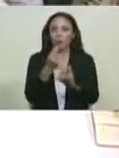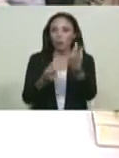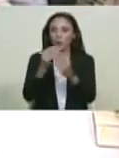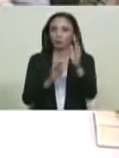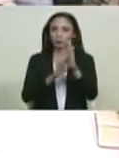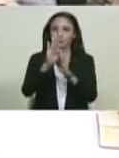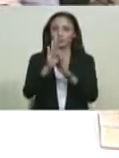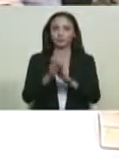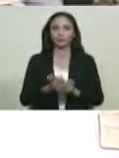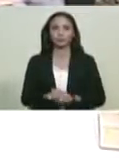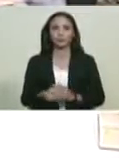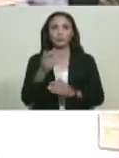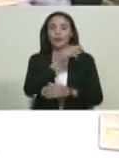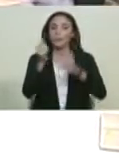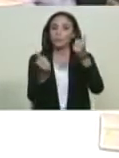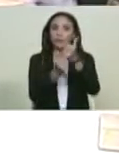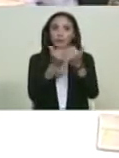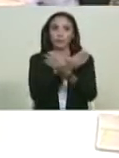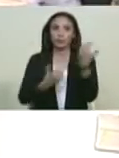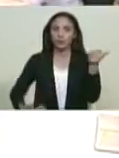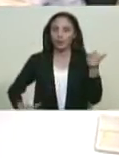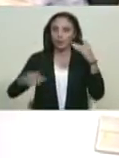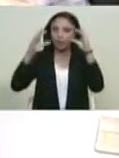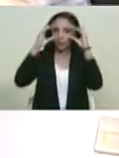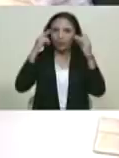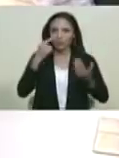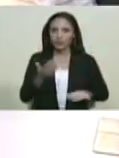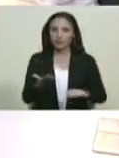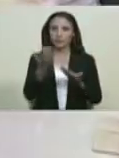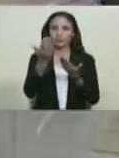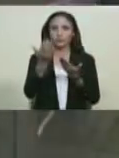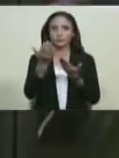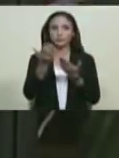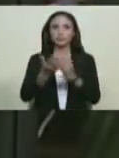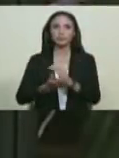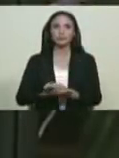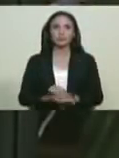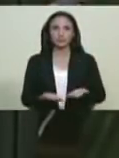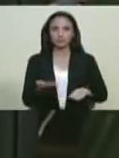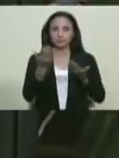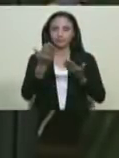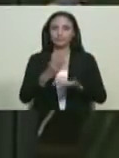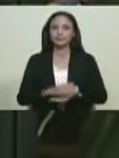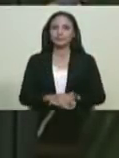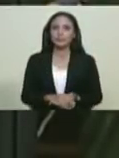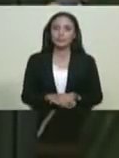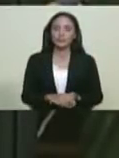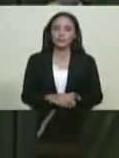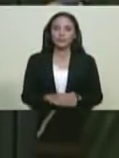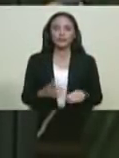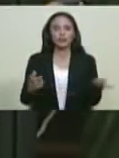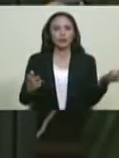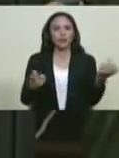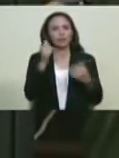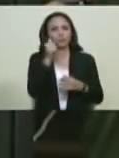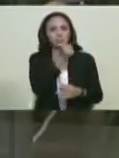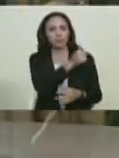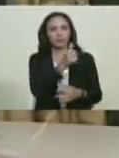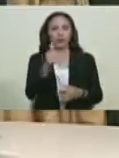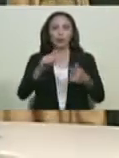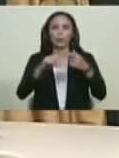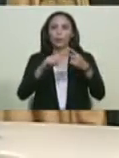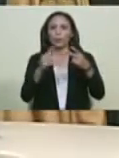a la vicepresidente ejecutiva doctora elsy rodríguez compañera ah